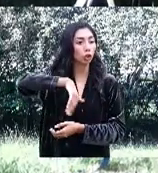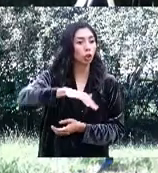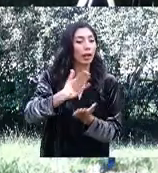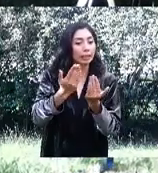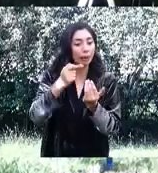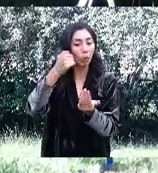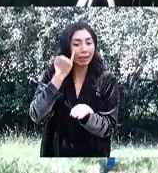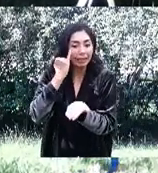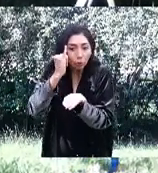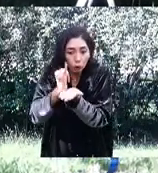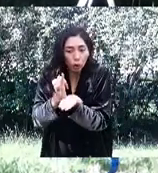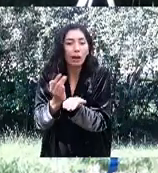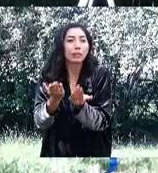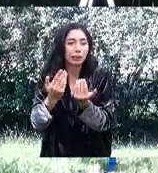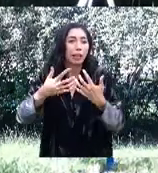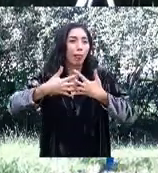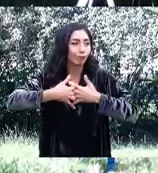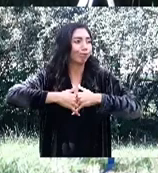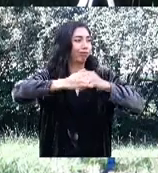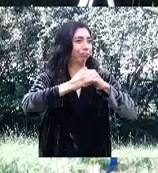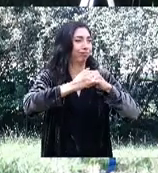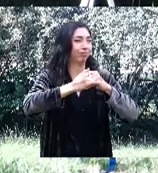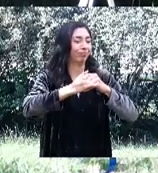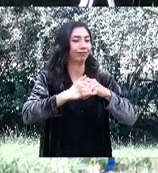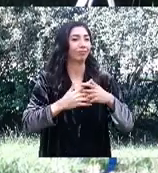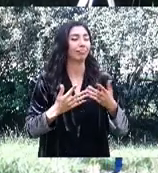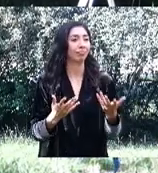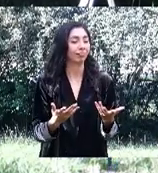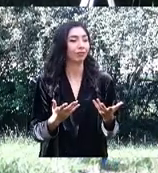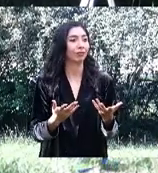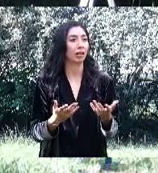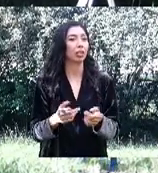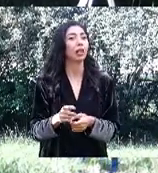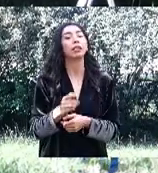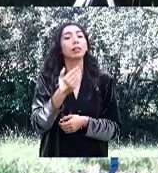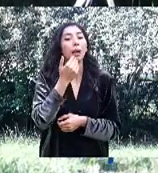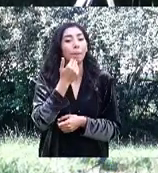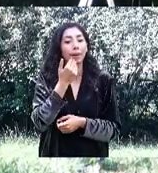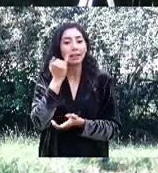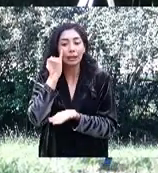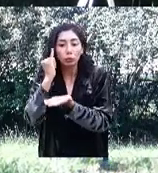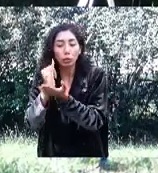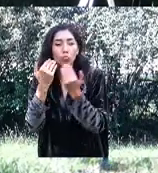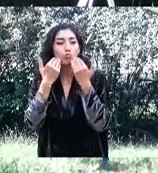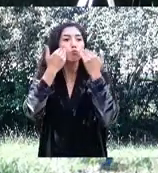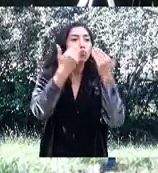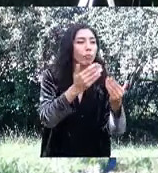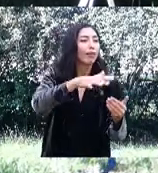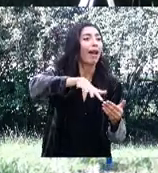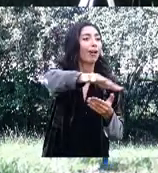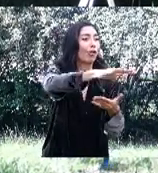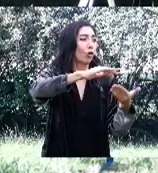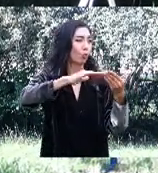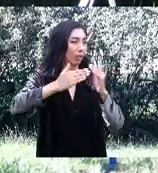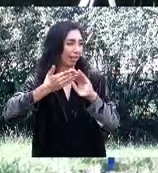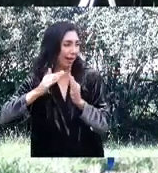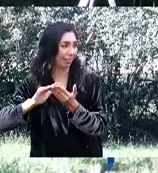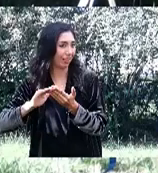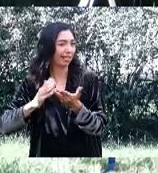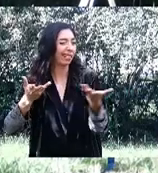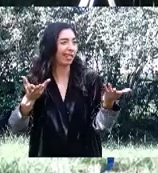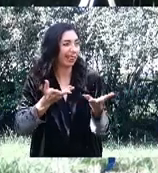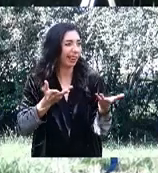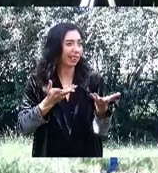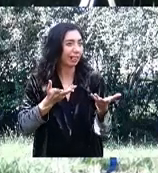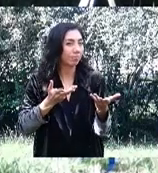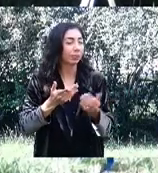institución merece no y lo que no solamente merece sino que lo que le entrega a la comunidad que es justamente ese sueño que se